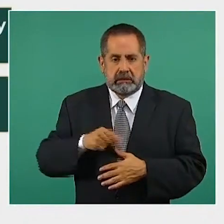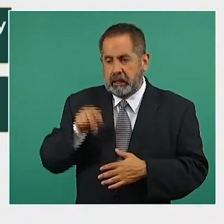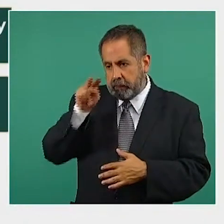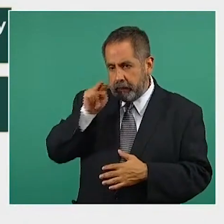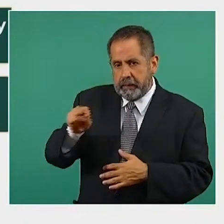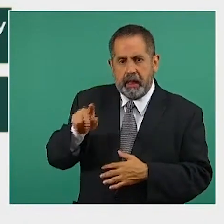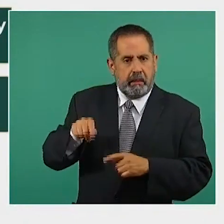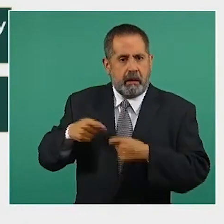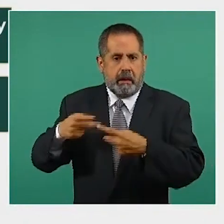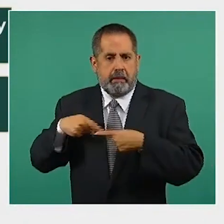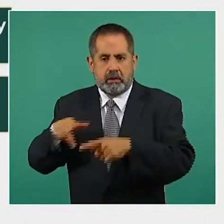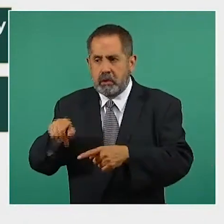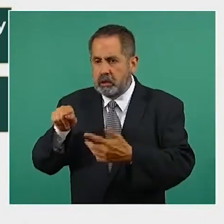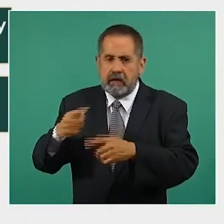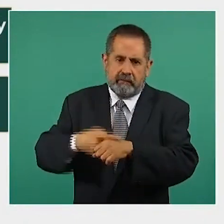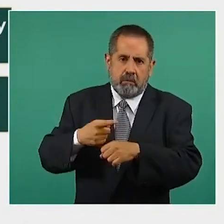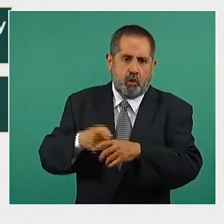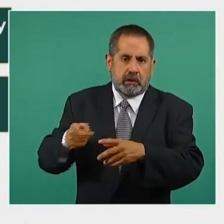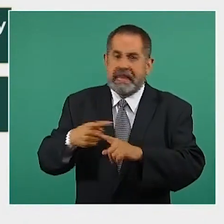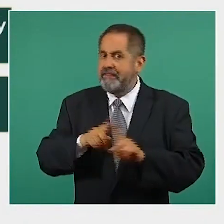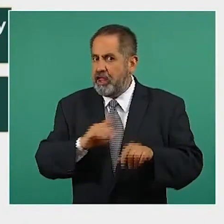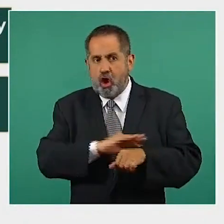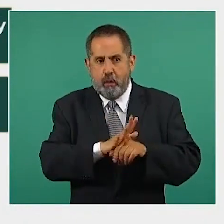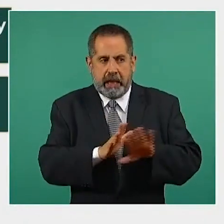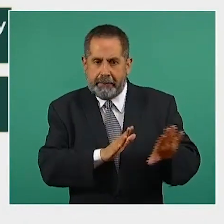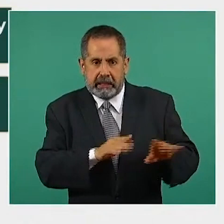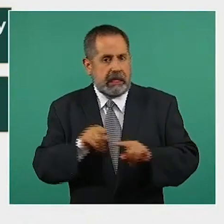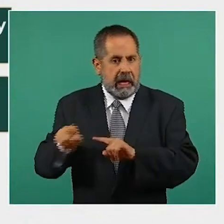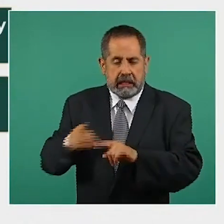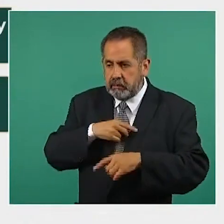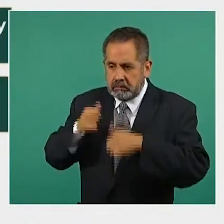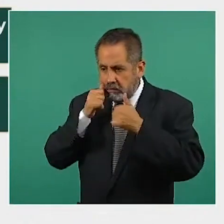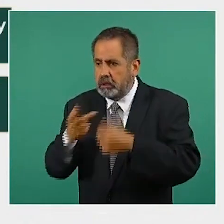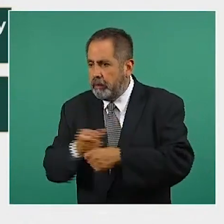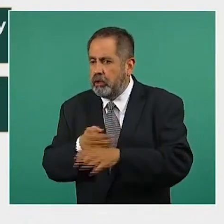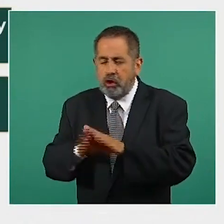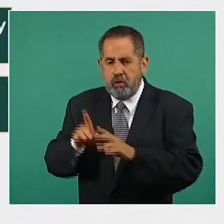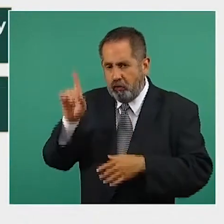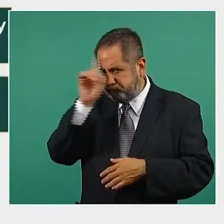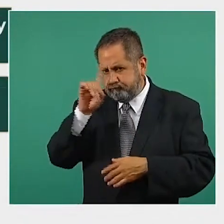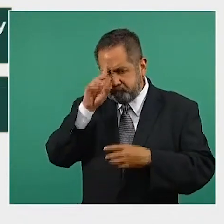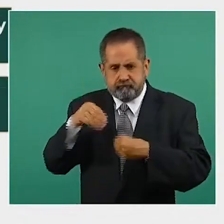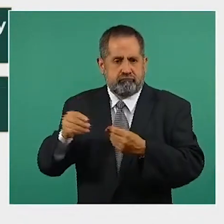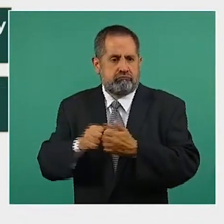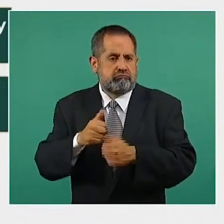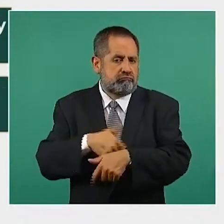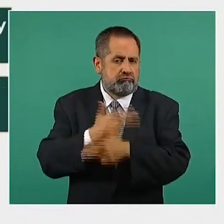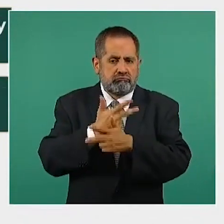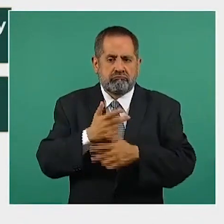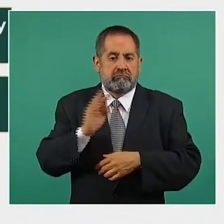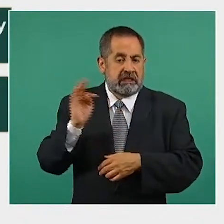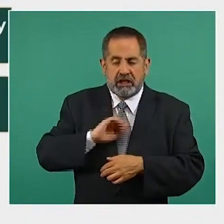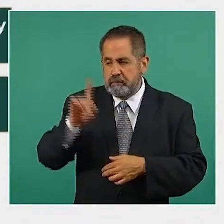la población, implementar mecanismos de seguimiento como asesoría médica a distancia, fortalecer